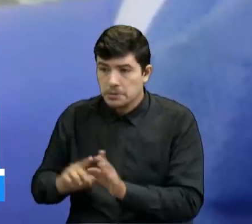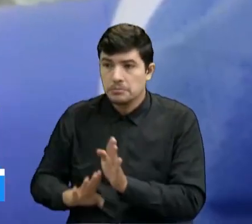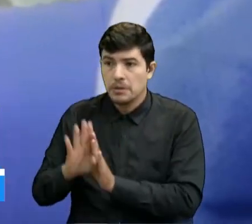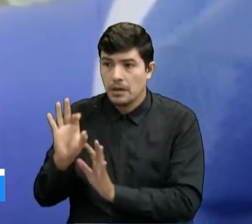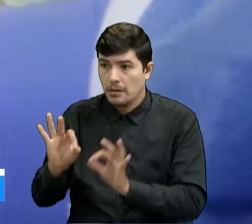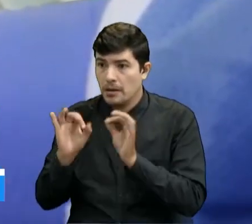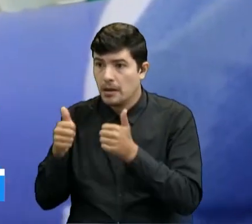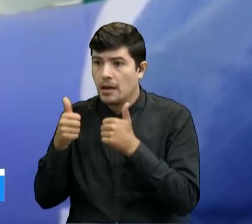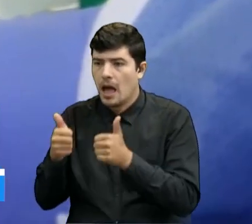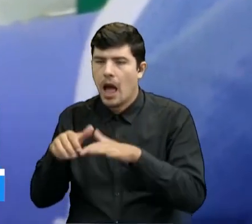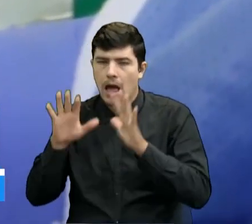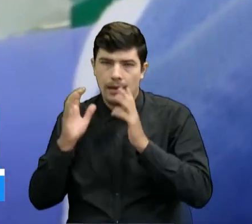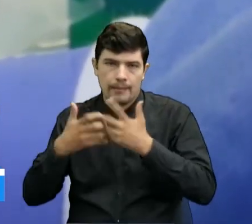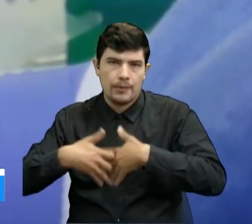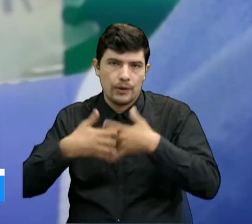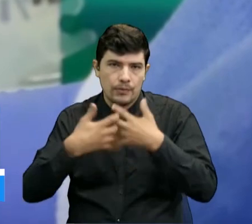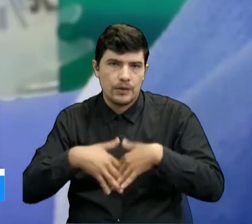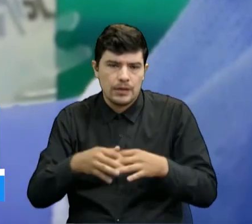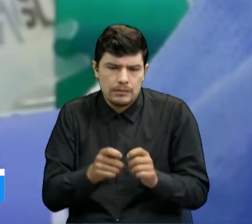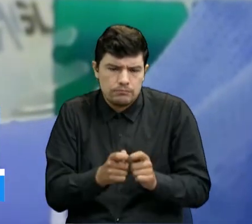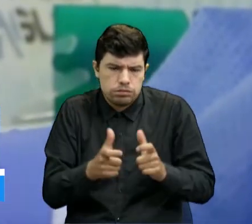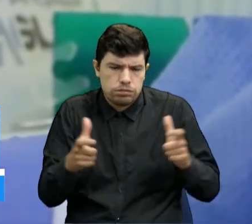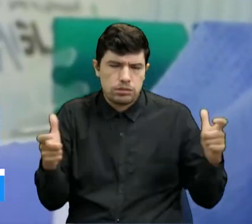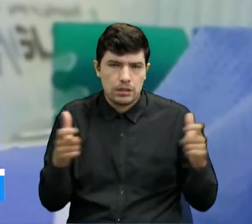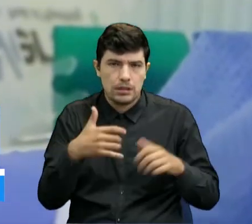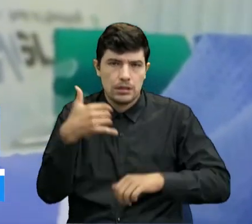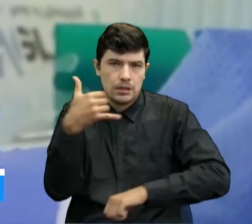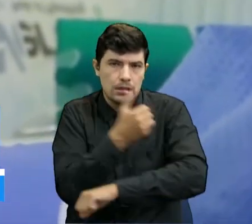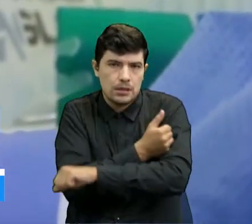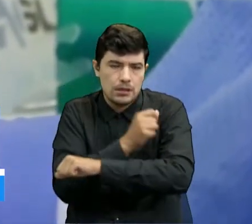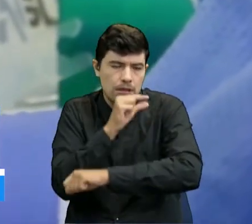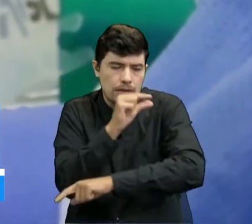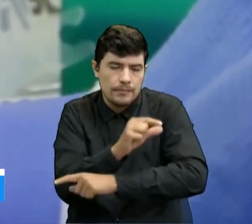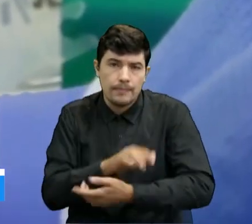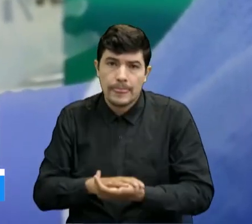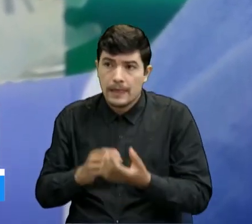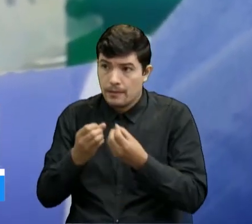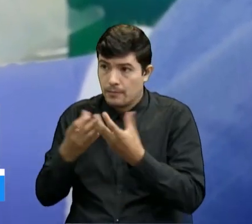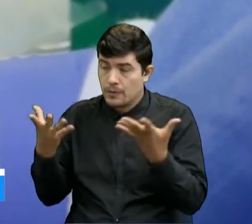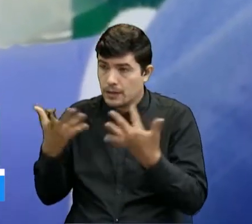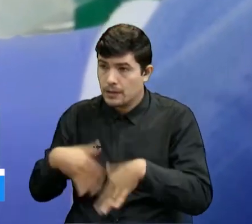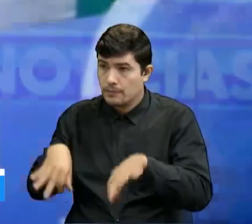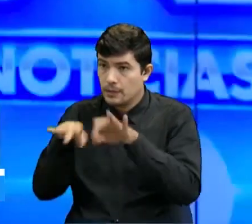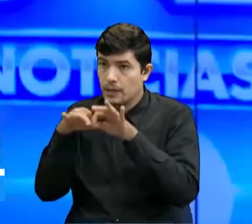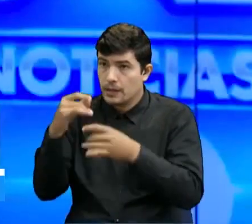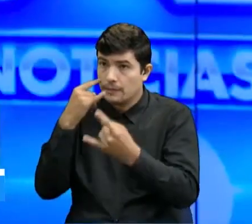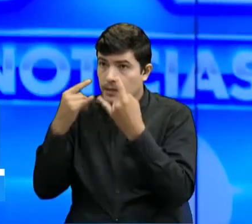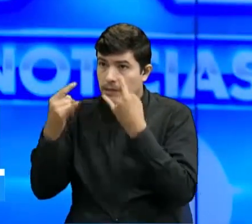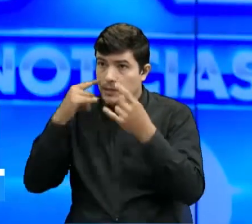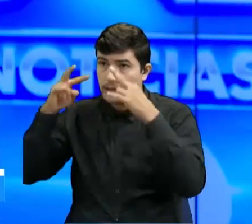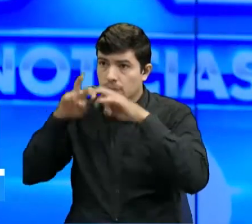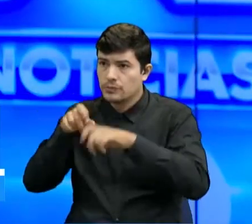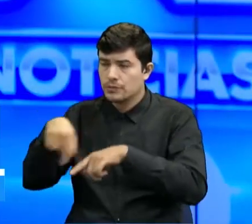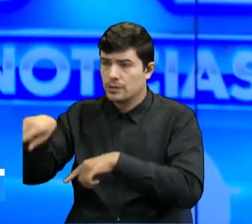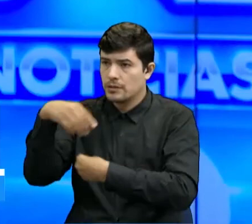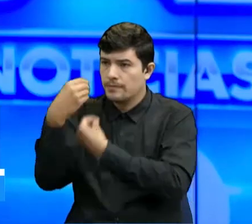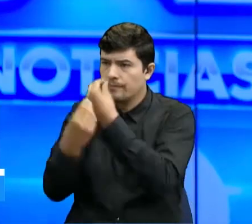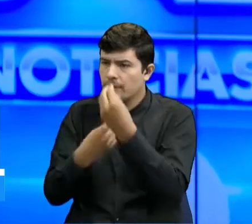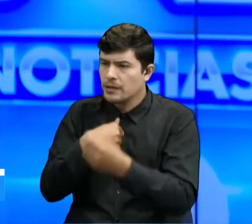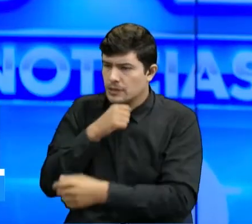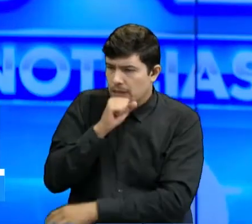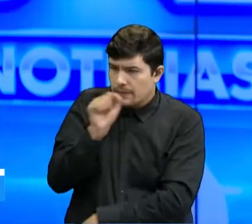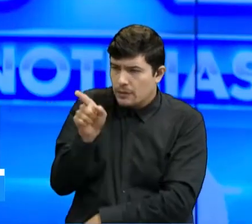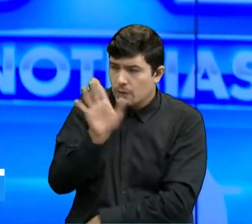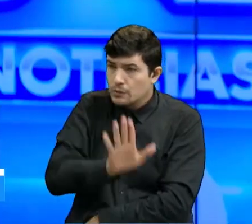de producción de esta microvacuna. Doctor, muy interesante esta investigación aclarar que ustedes están realizando. Quisiera preguntarle, ¿ustedes están aquí en